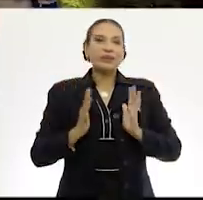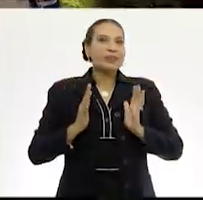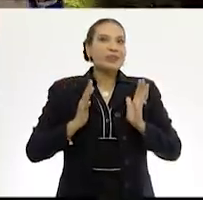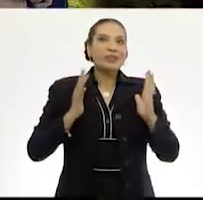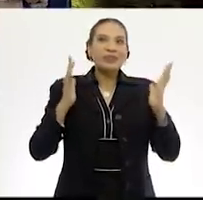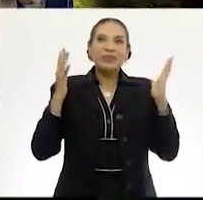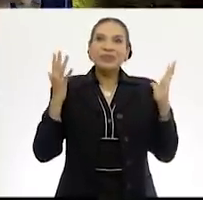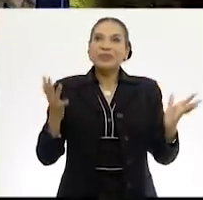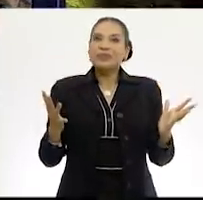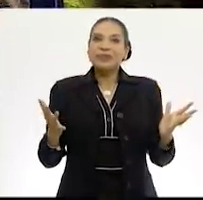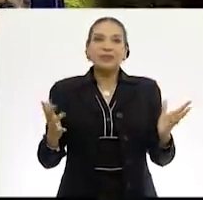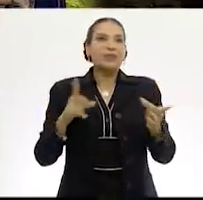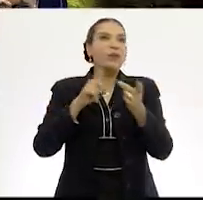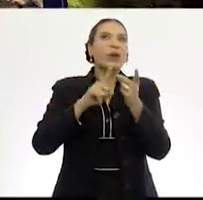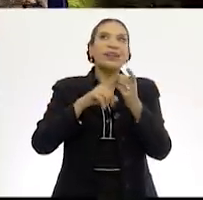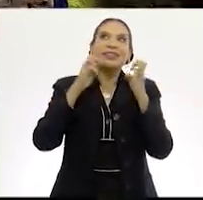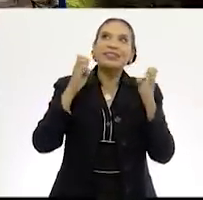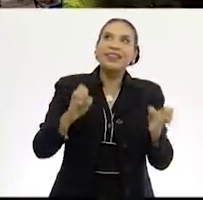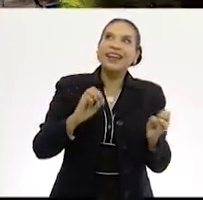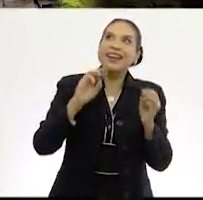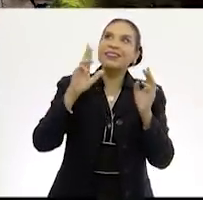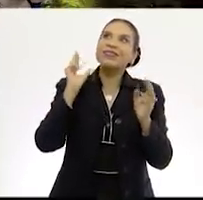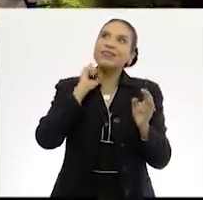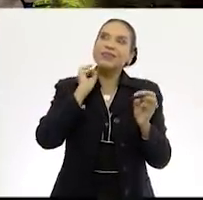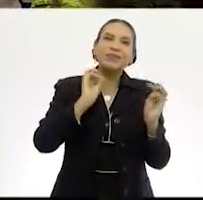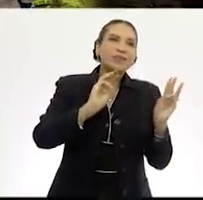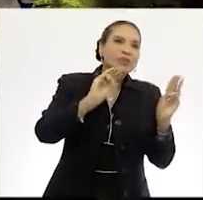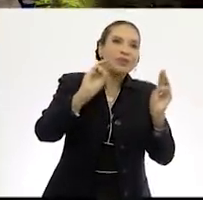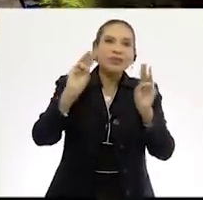impresionantes! ¿Y dónde están los murciélagos?